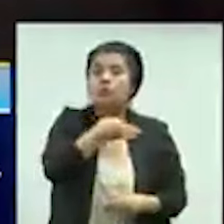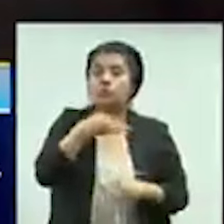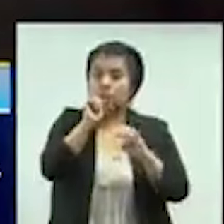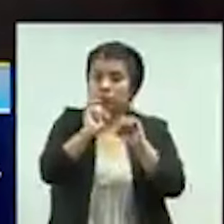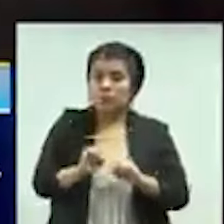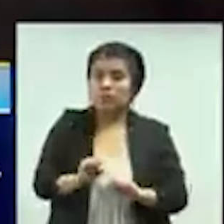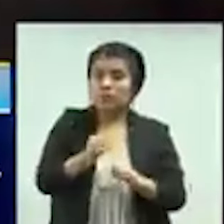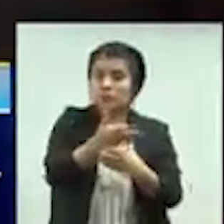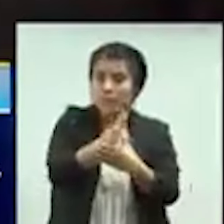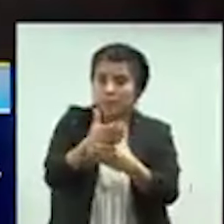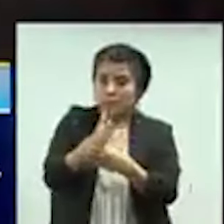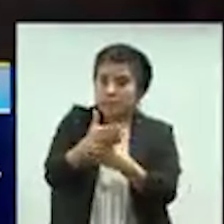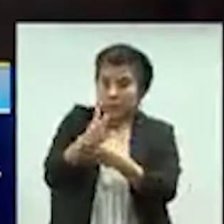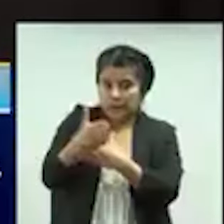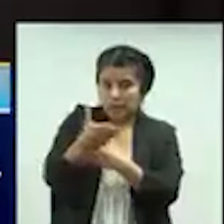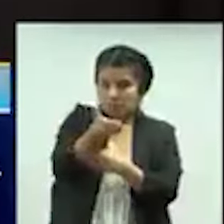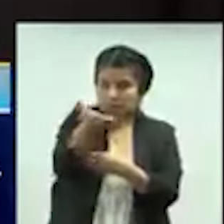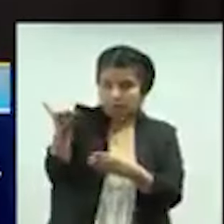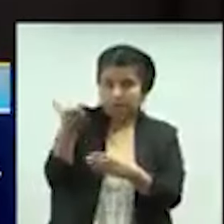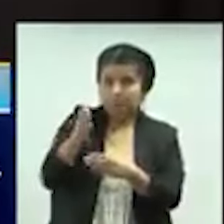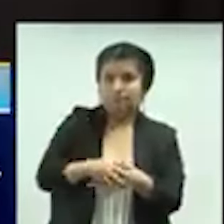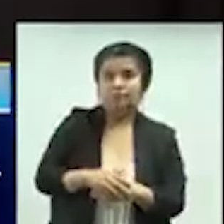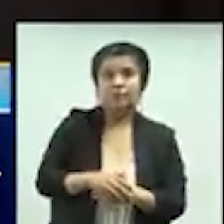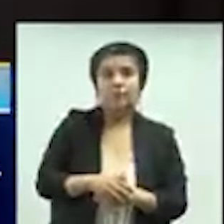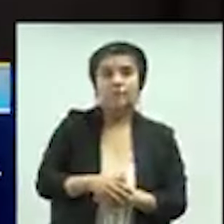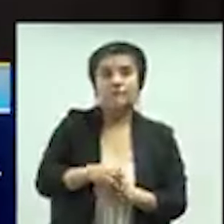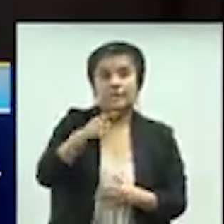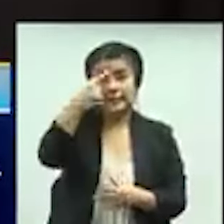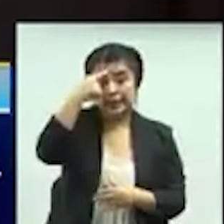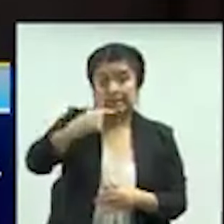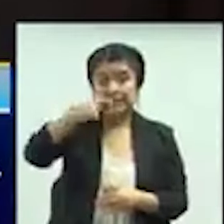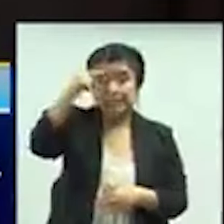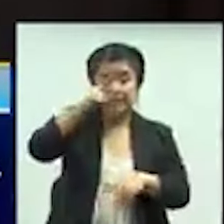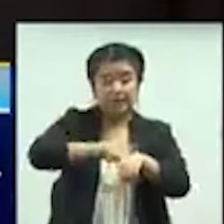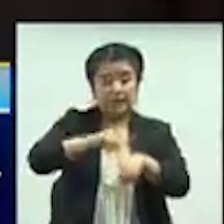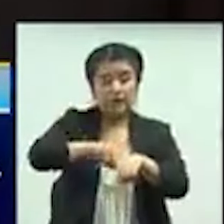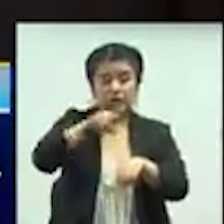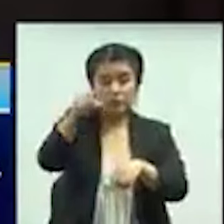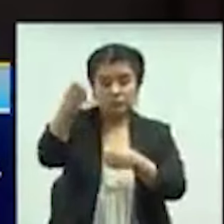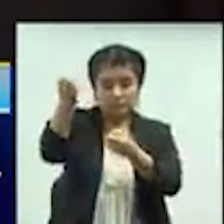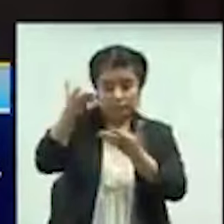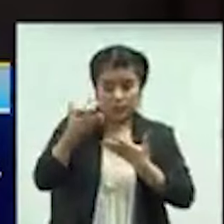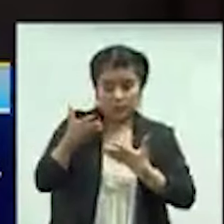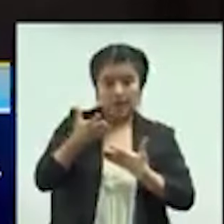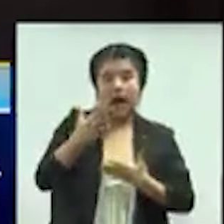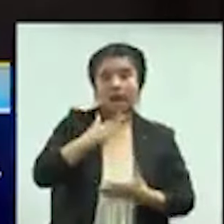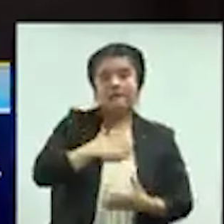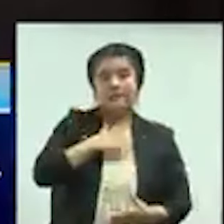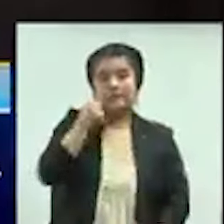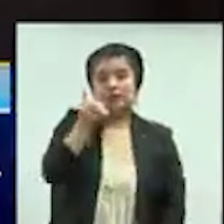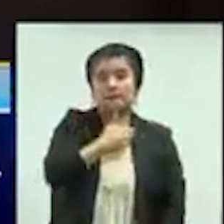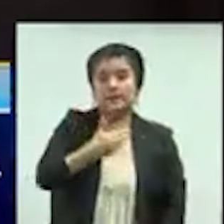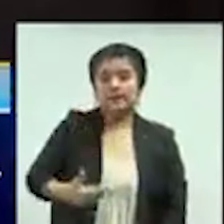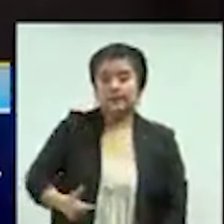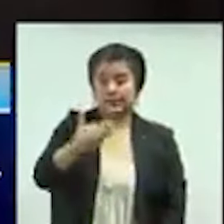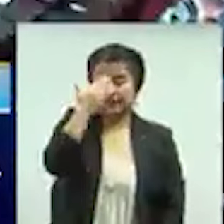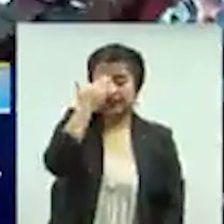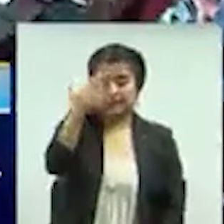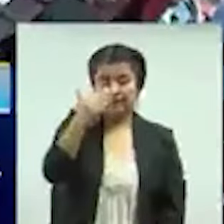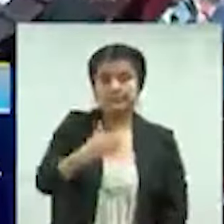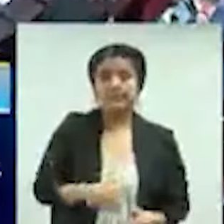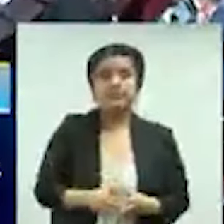la podríamos hacer llegar también en el día y hora que usted me indique, señor presidente. Gracias, señor presidente, honorable